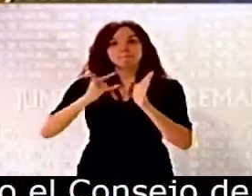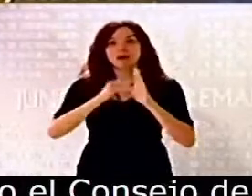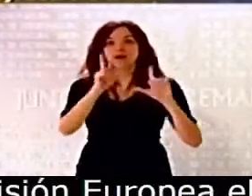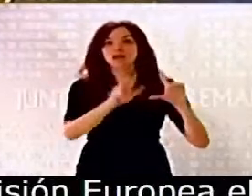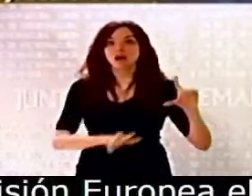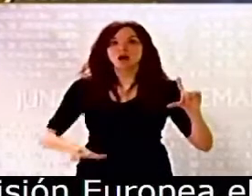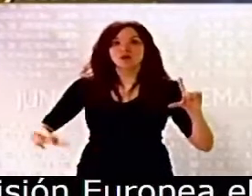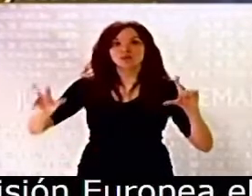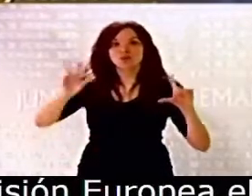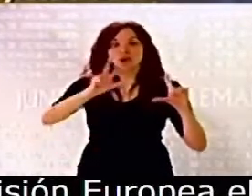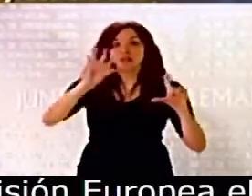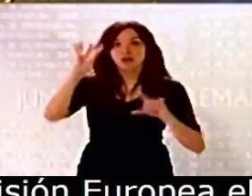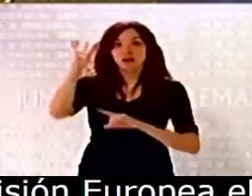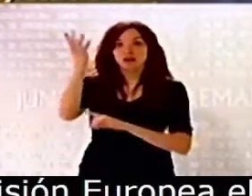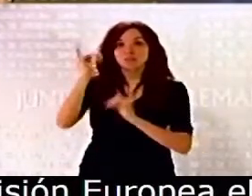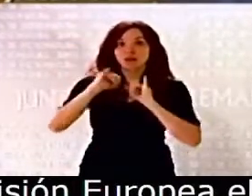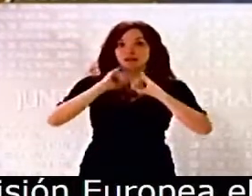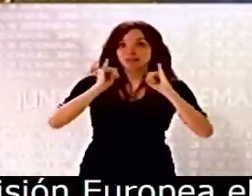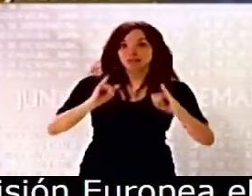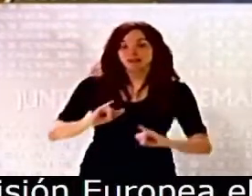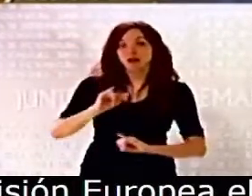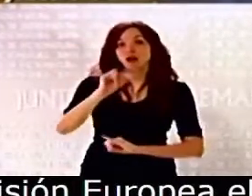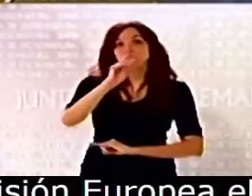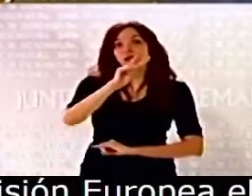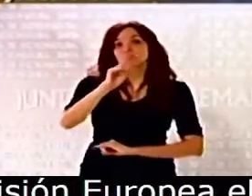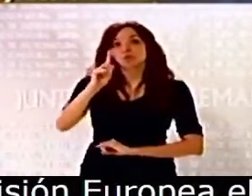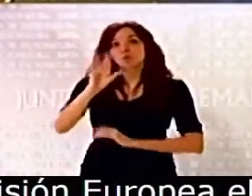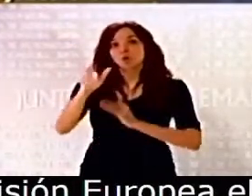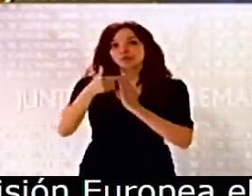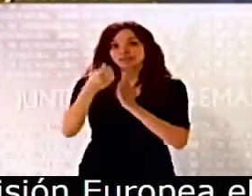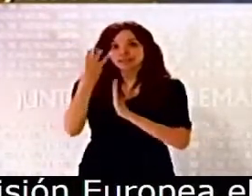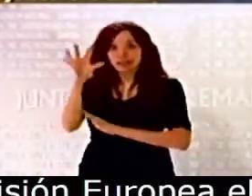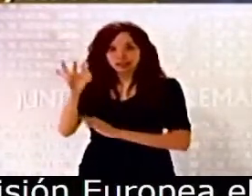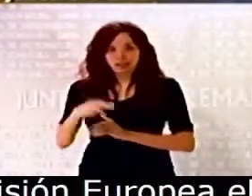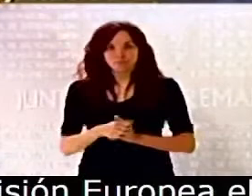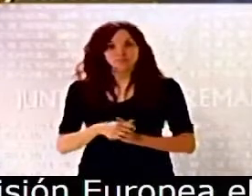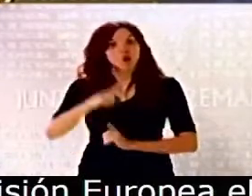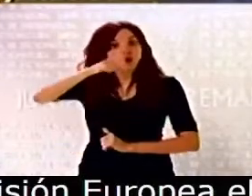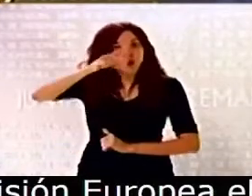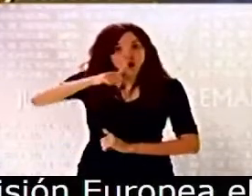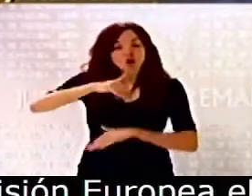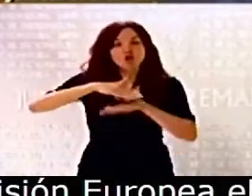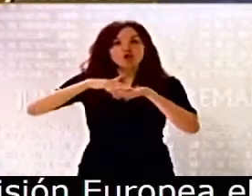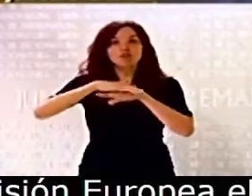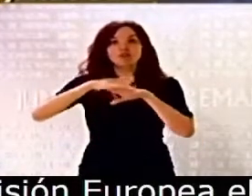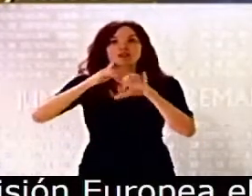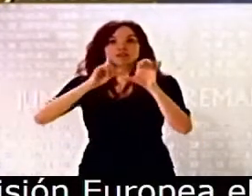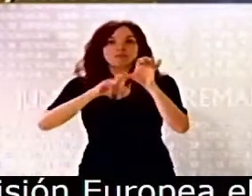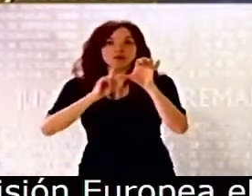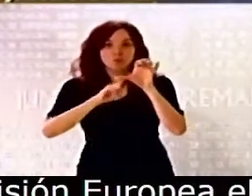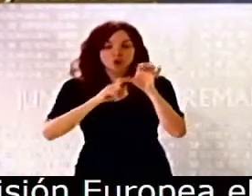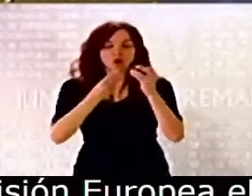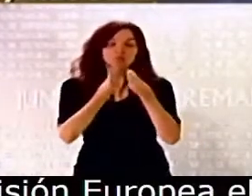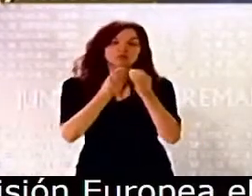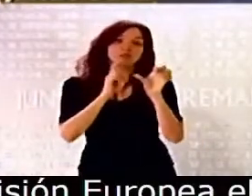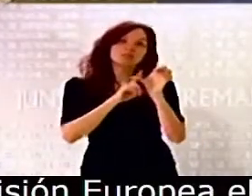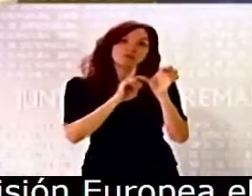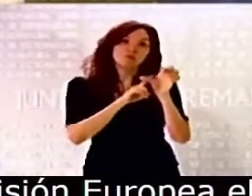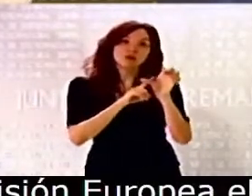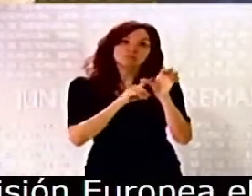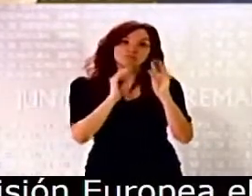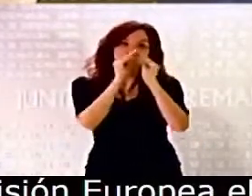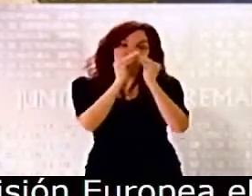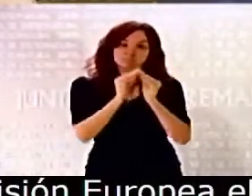Clima 21-30. Hoy, desde el Gobierno de Extremadura, desde la Junta de Extremadura, damos un